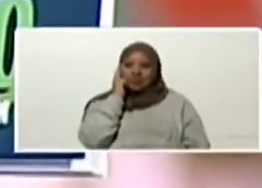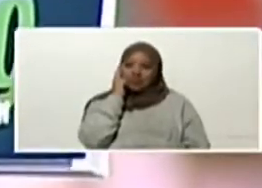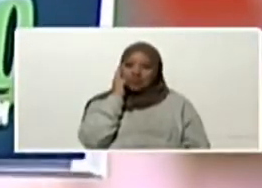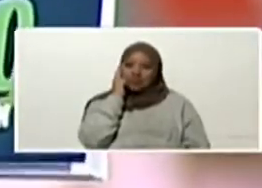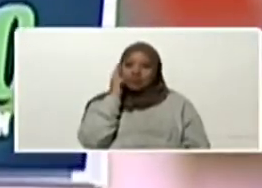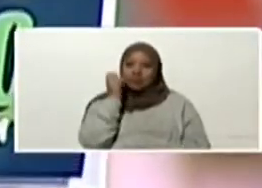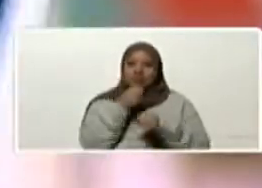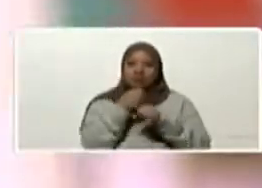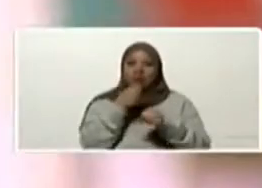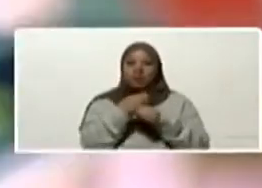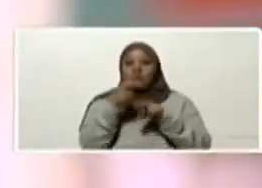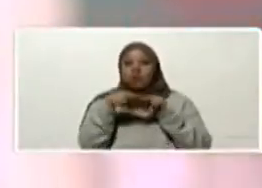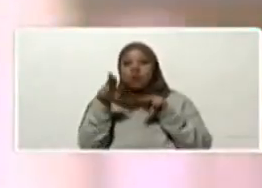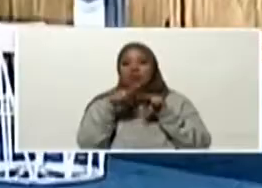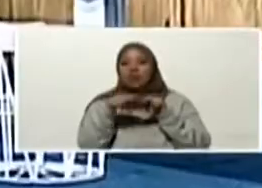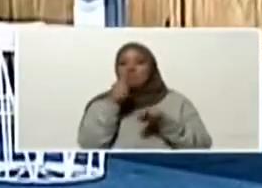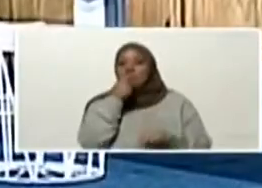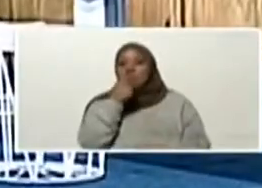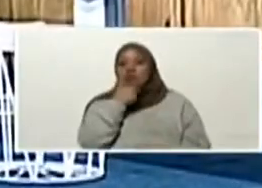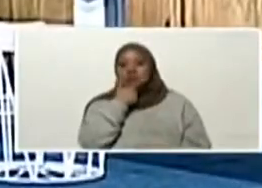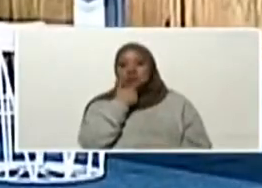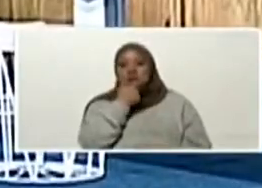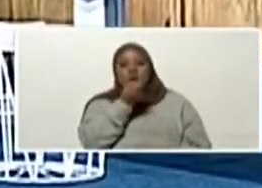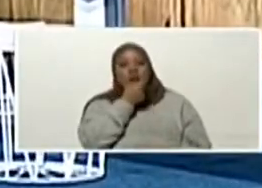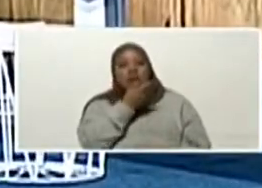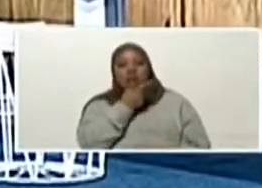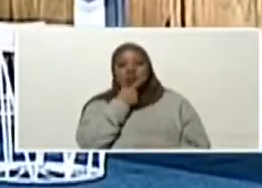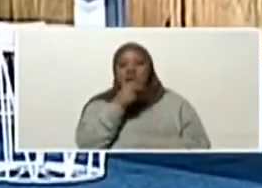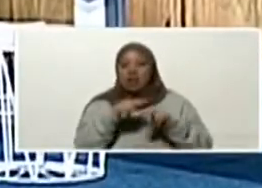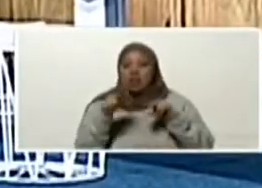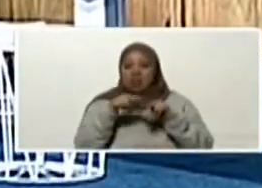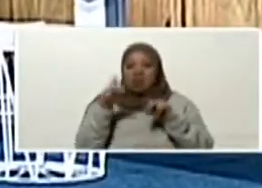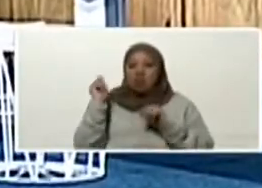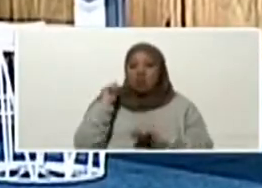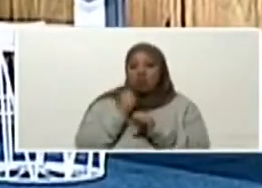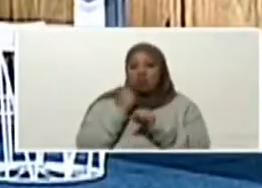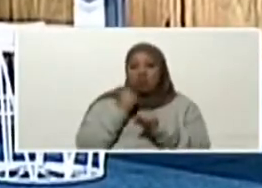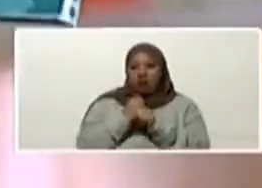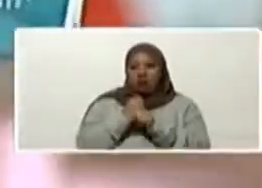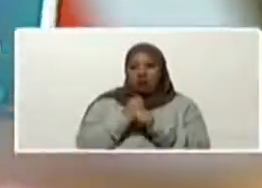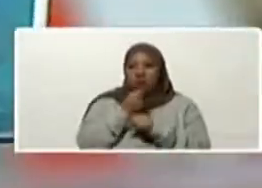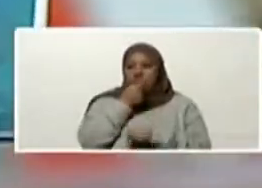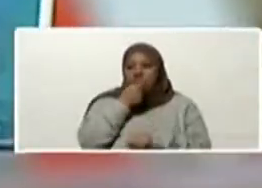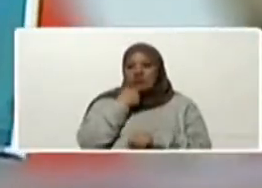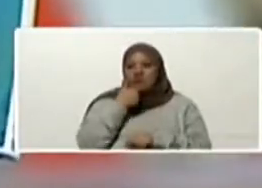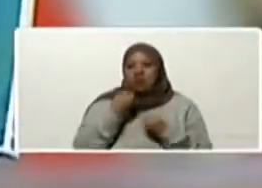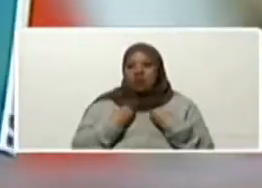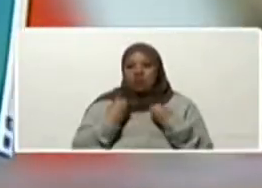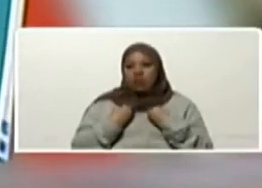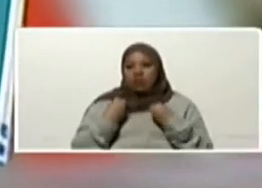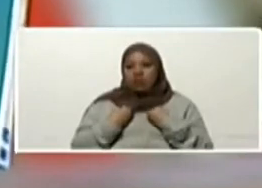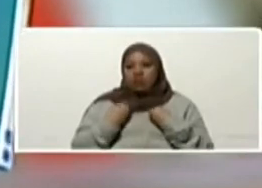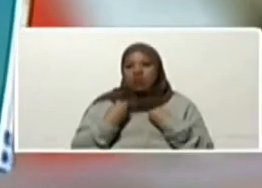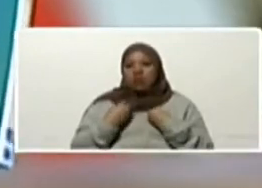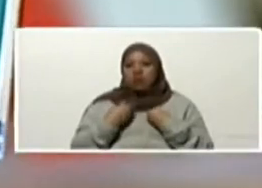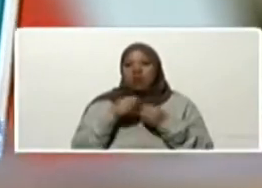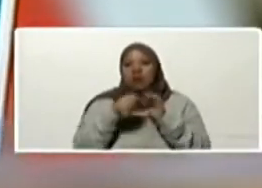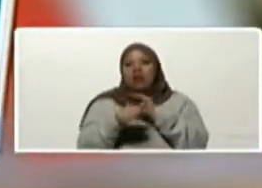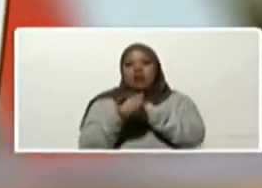El trabajo para los niños es una de las cosas más bellas que hay en la vida. El plástico y la